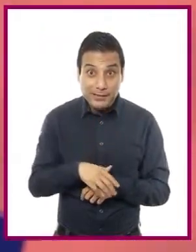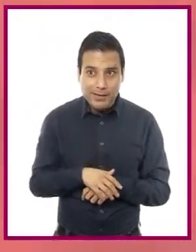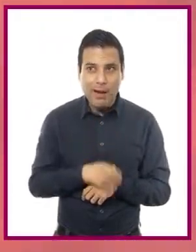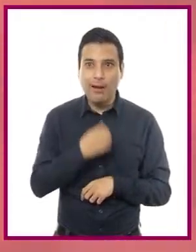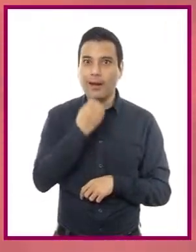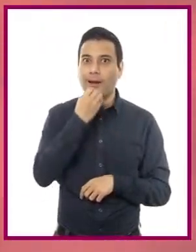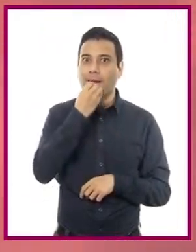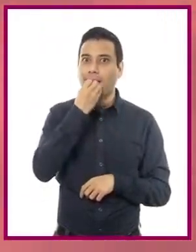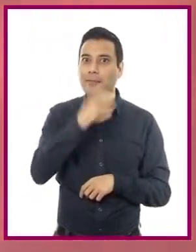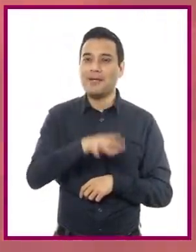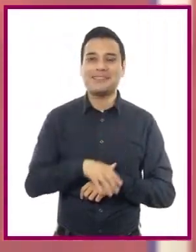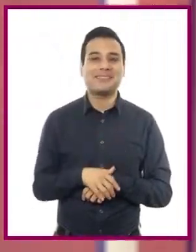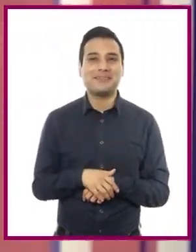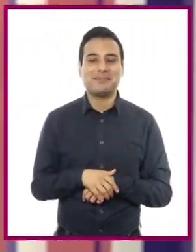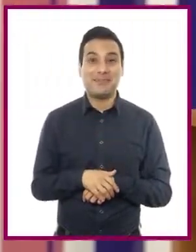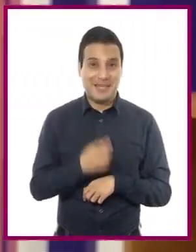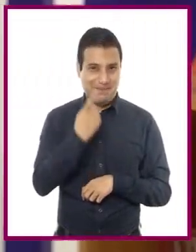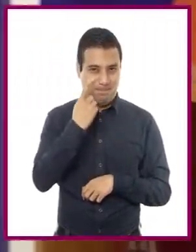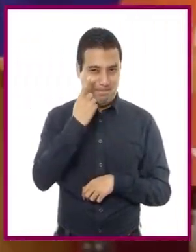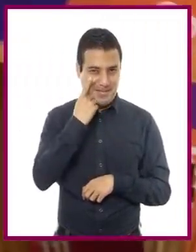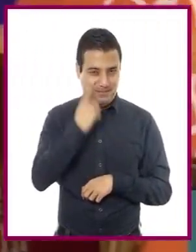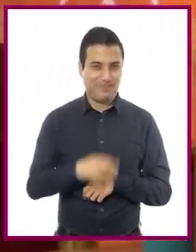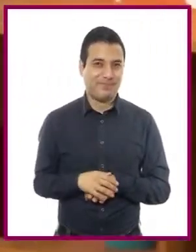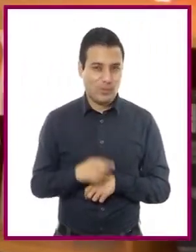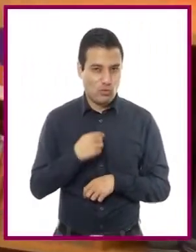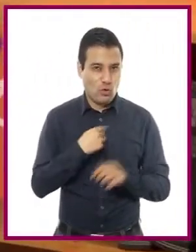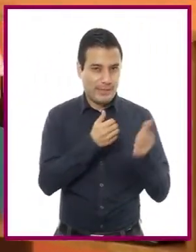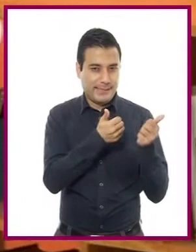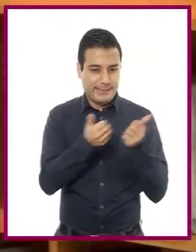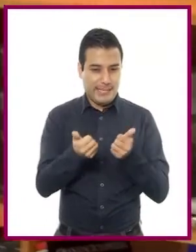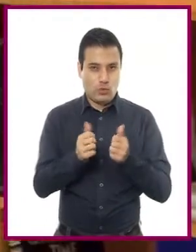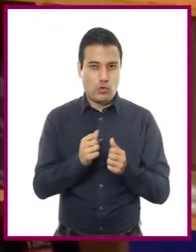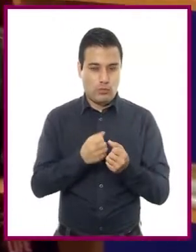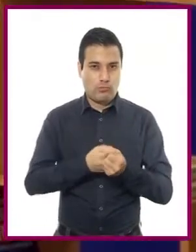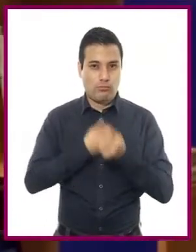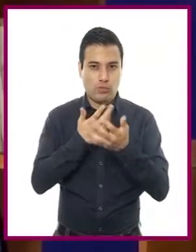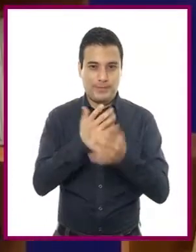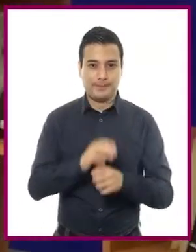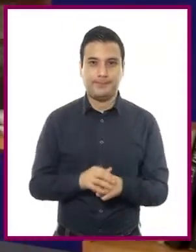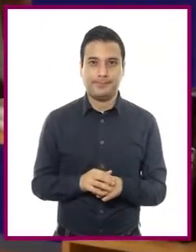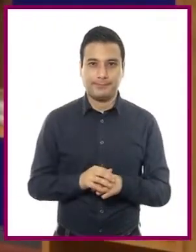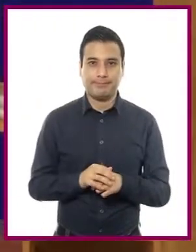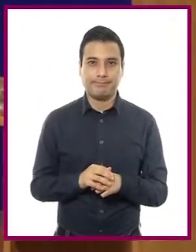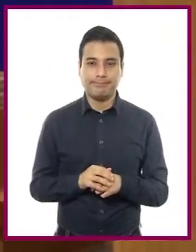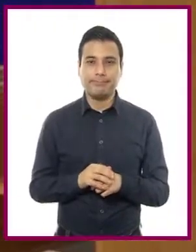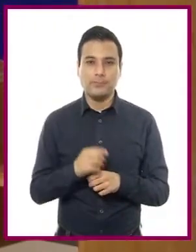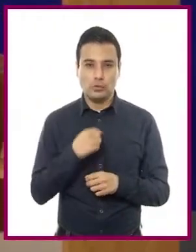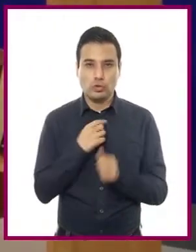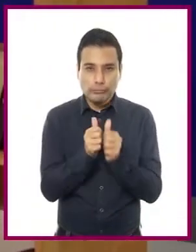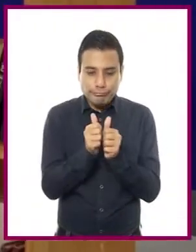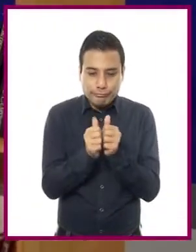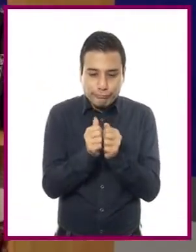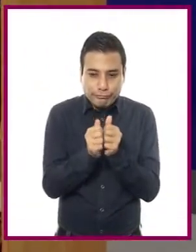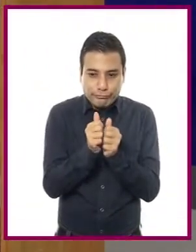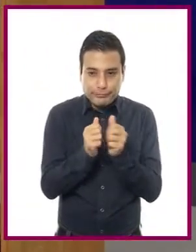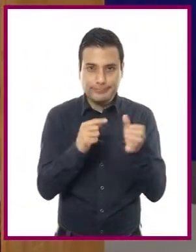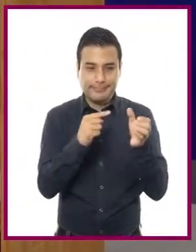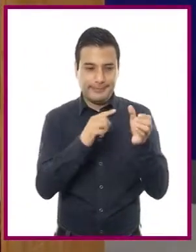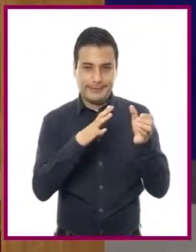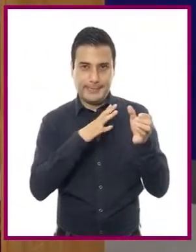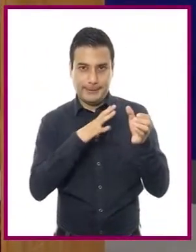emocionante! Mire, aquí traigo el poema de Martí. La verdad, lo transcribí completo.